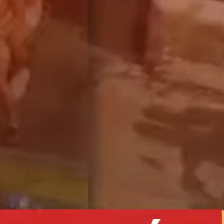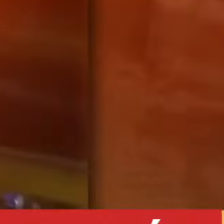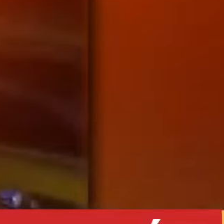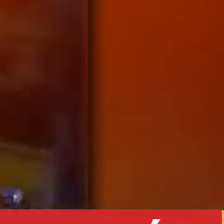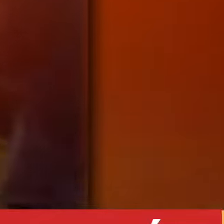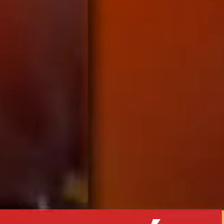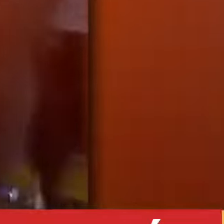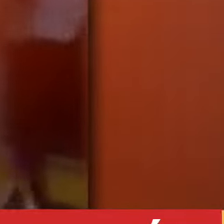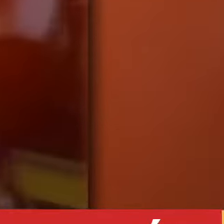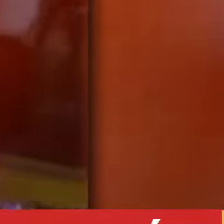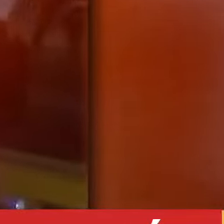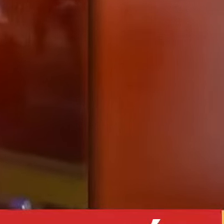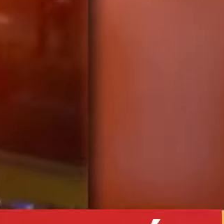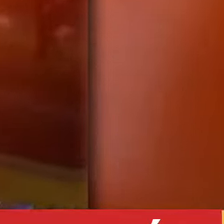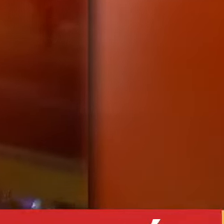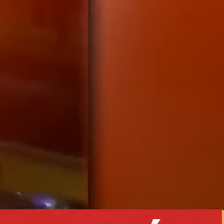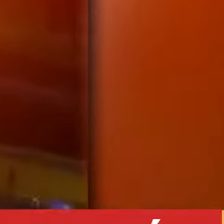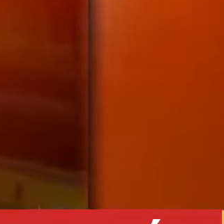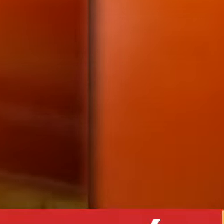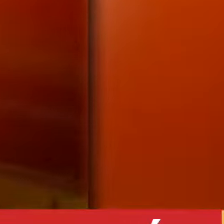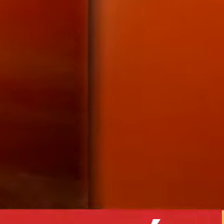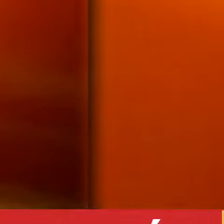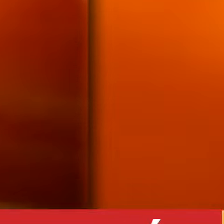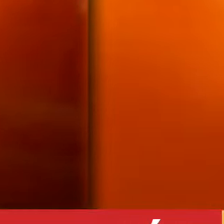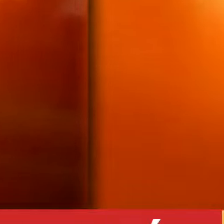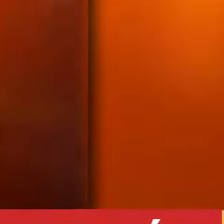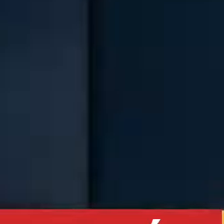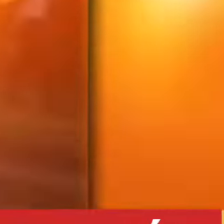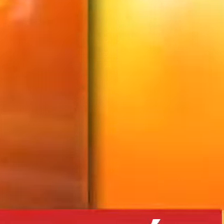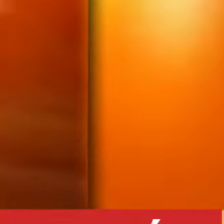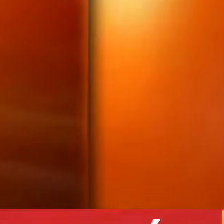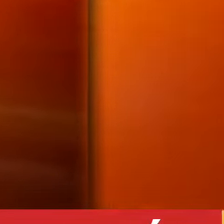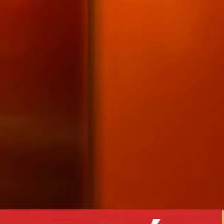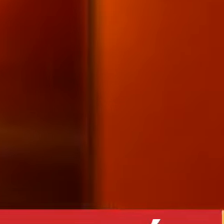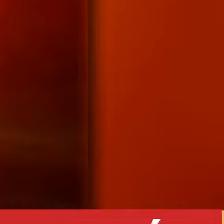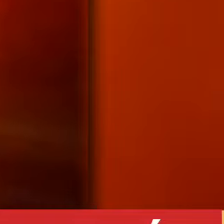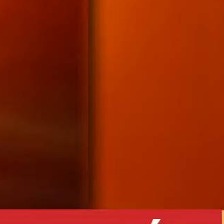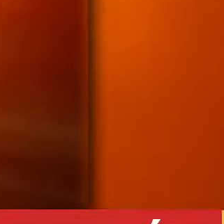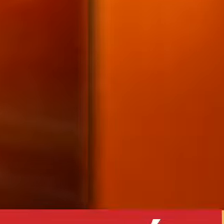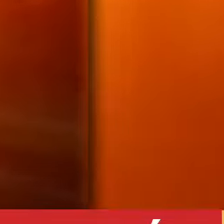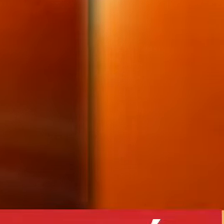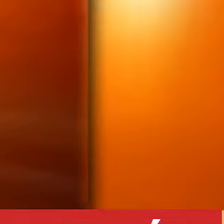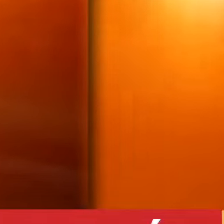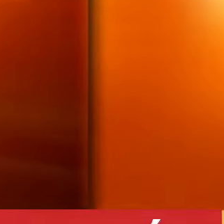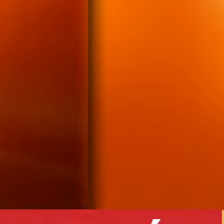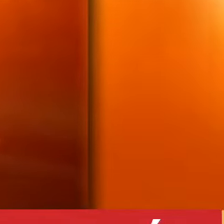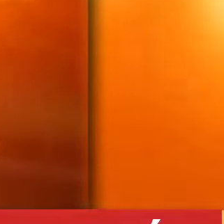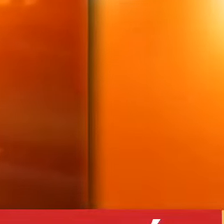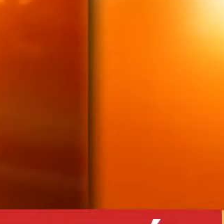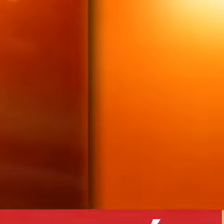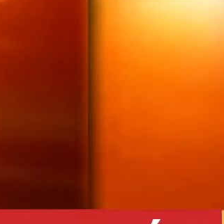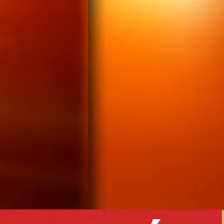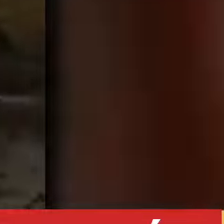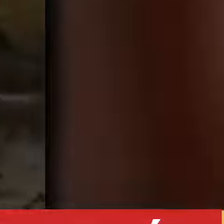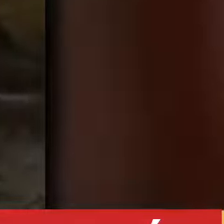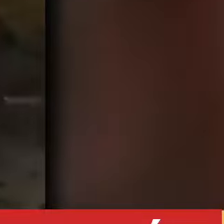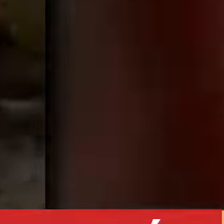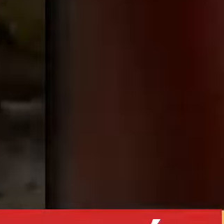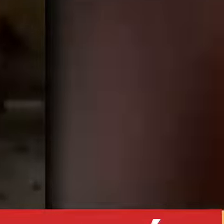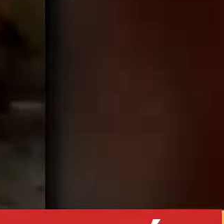transparente. El gobierno de Nicolás Maduro ha dicho, nosotros ya ganamos y esto está zanjado, por lo tanto se torna intransigente. Y una de